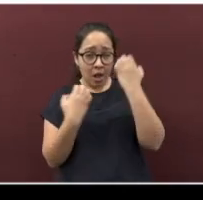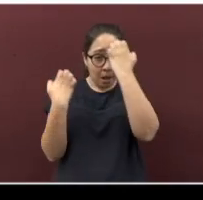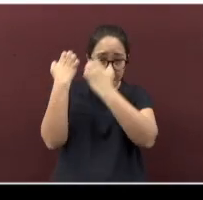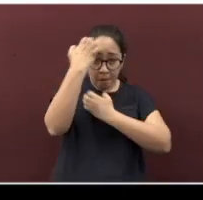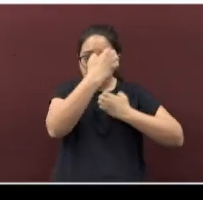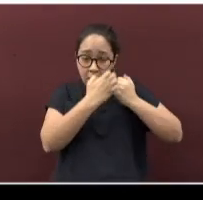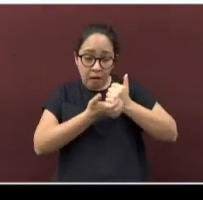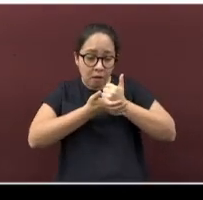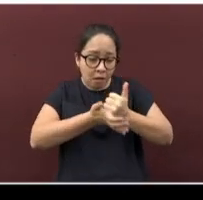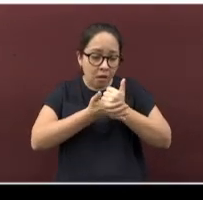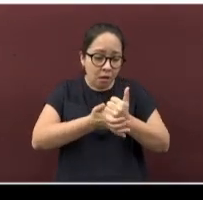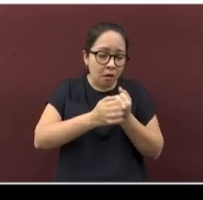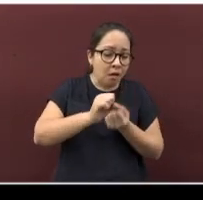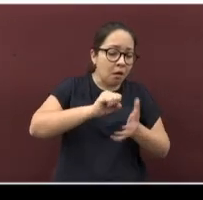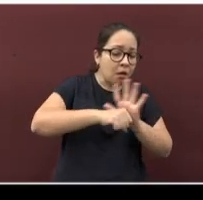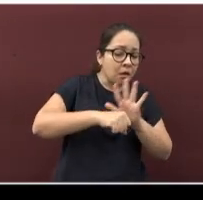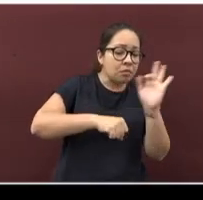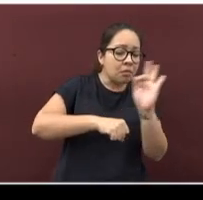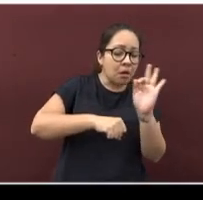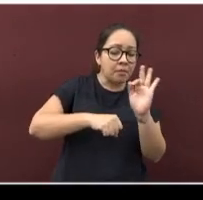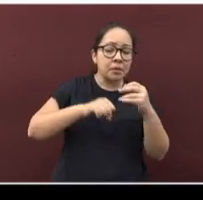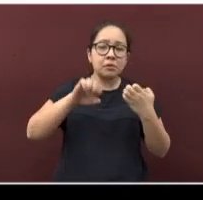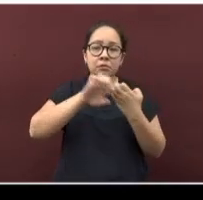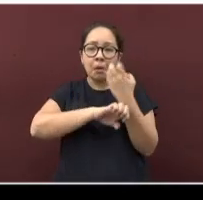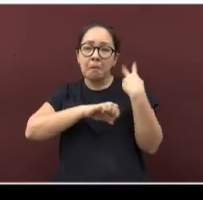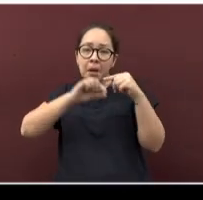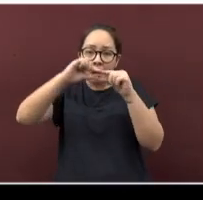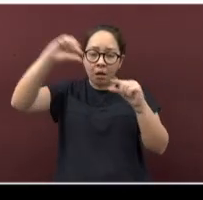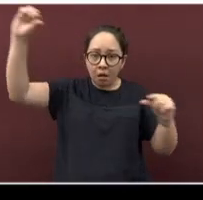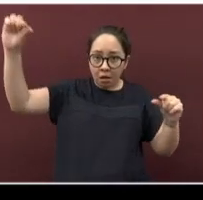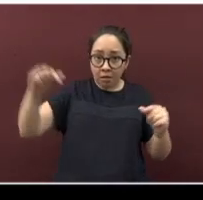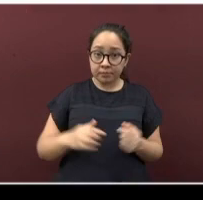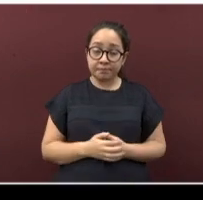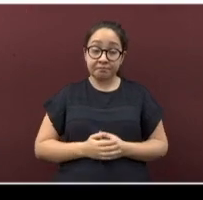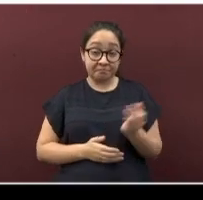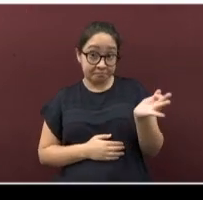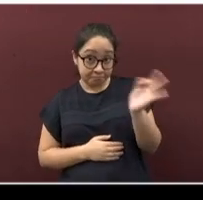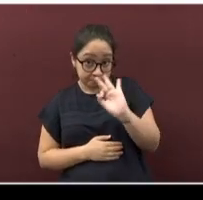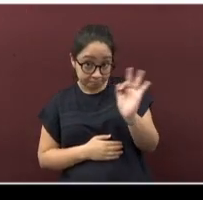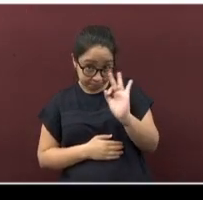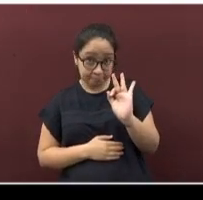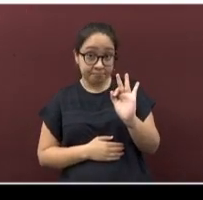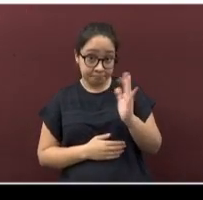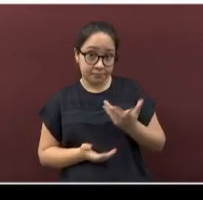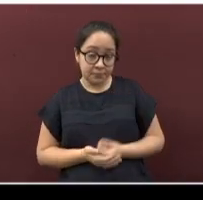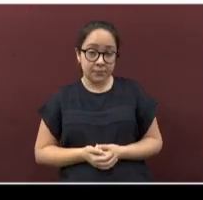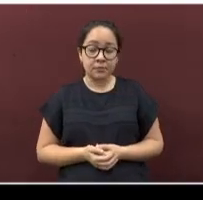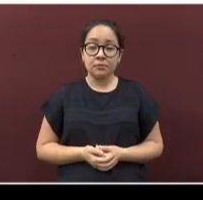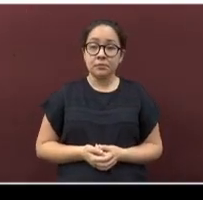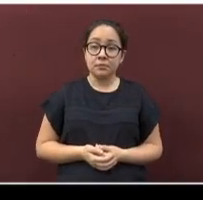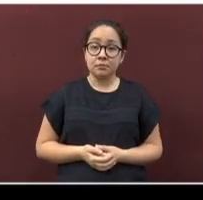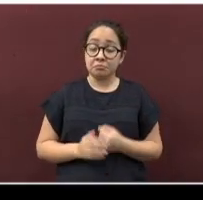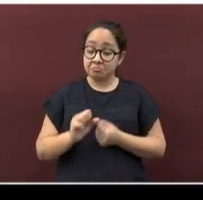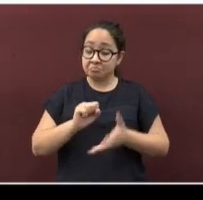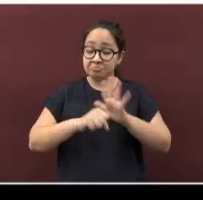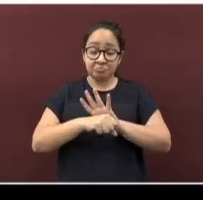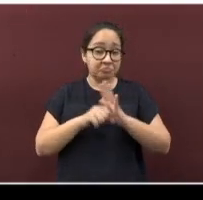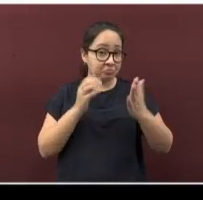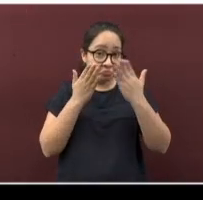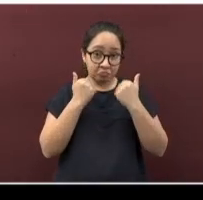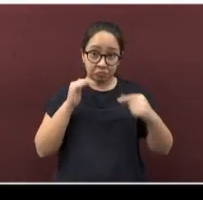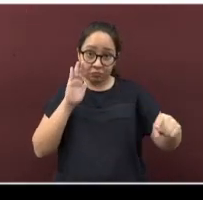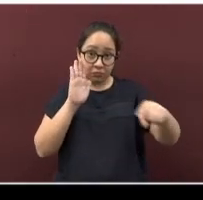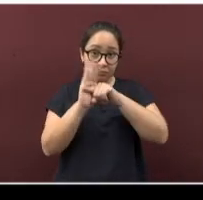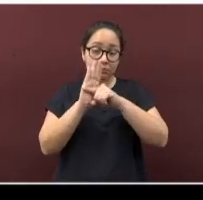en el sector salud del estado con diagnóstico probable de kobe 19 negativos son